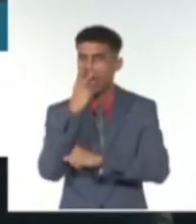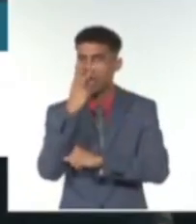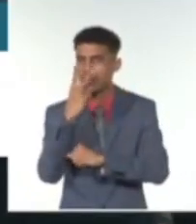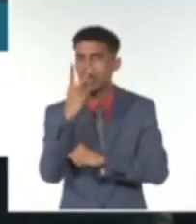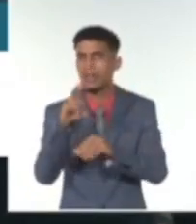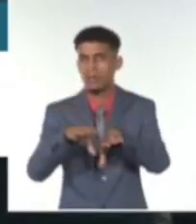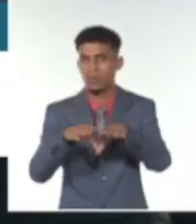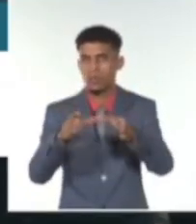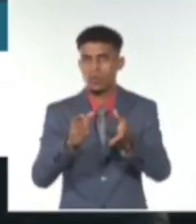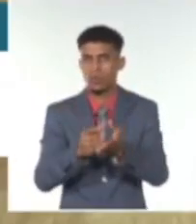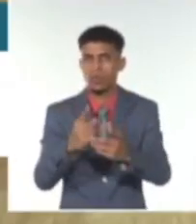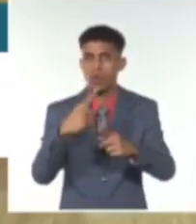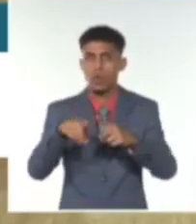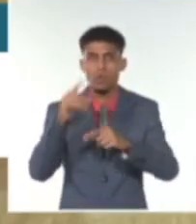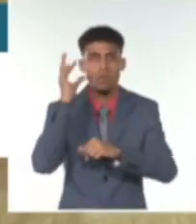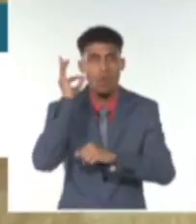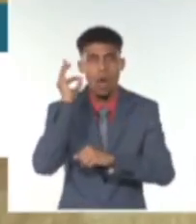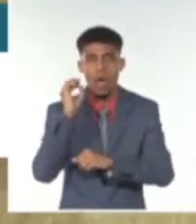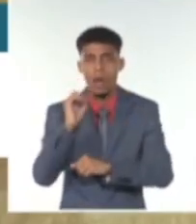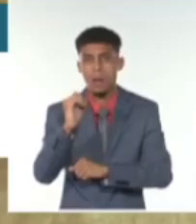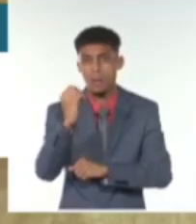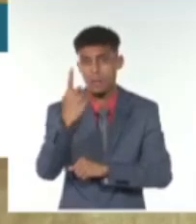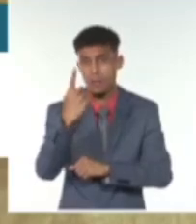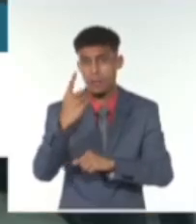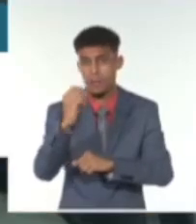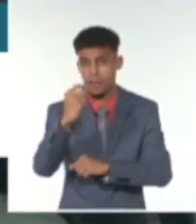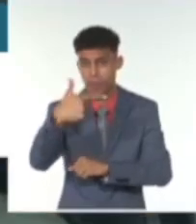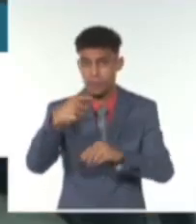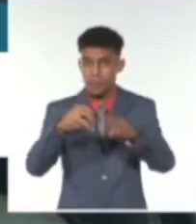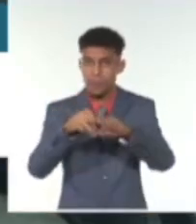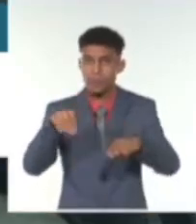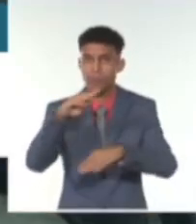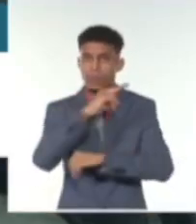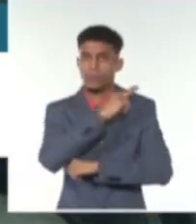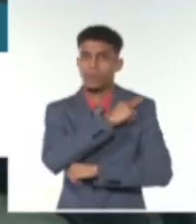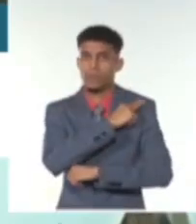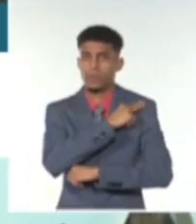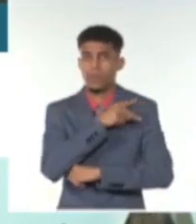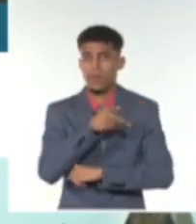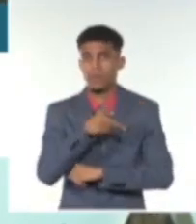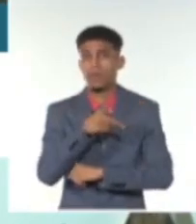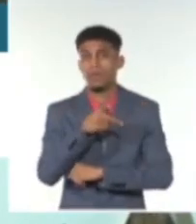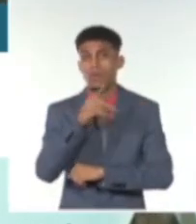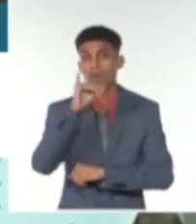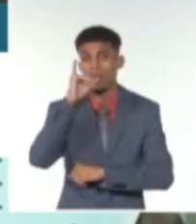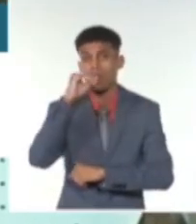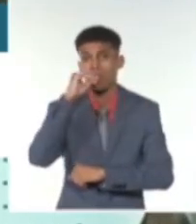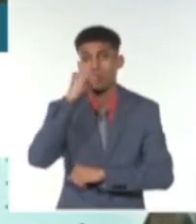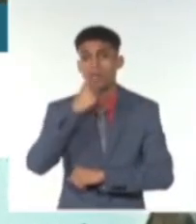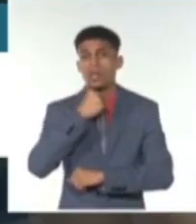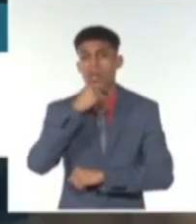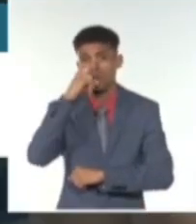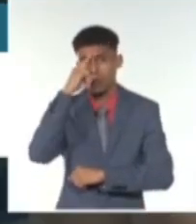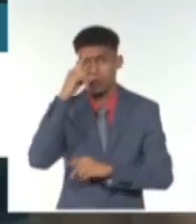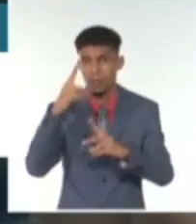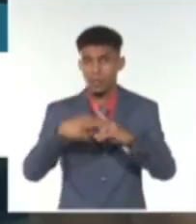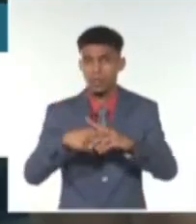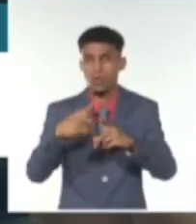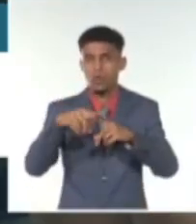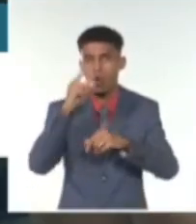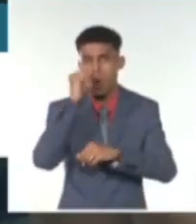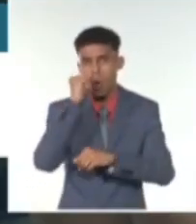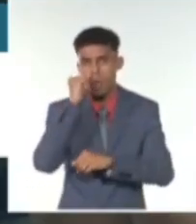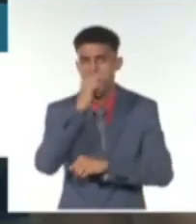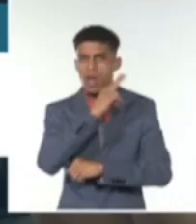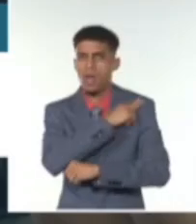Inés María Chacman Guau, viceprimera ministra de la República, Ricardo Ronquillo Bello, presidente nacional de la UPEC, entre otros